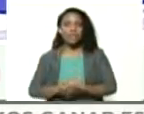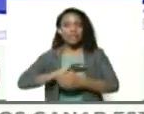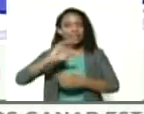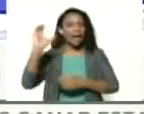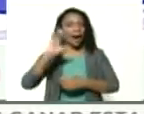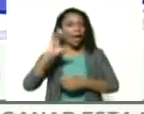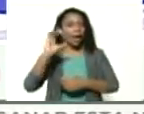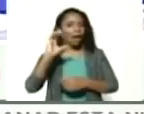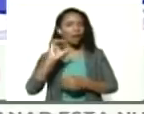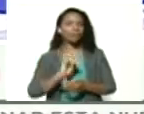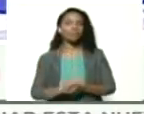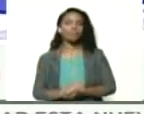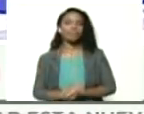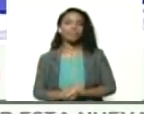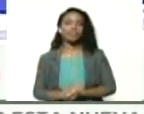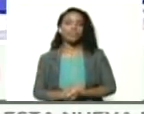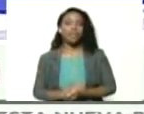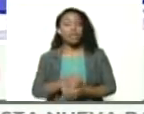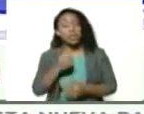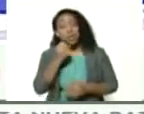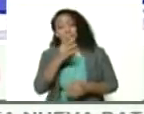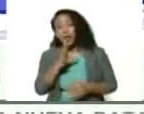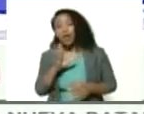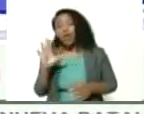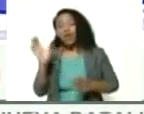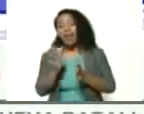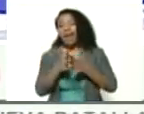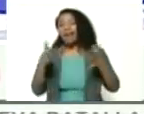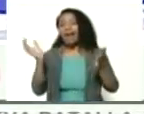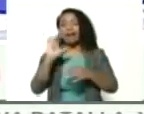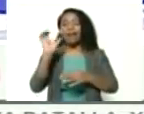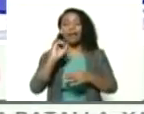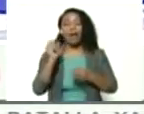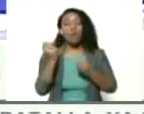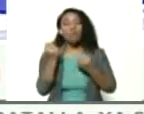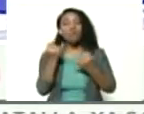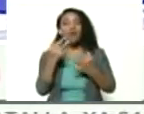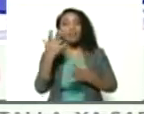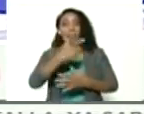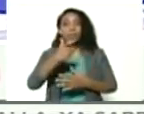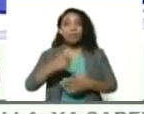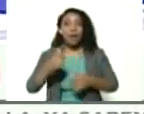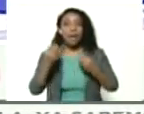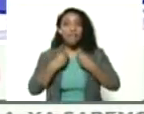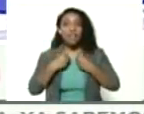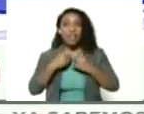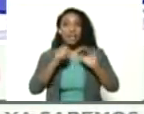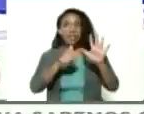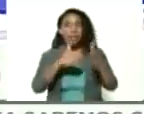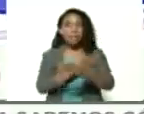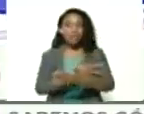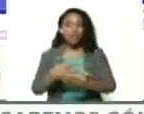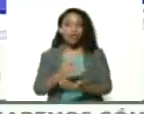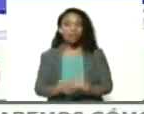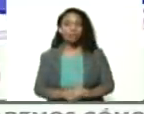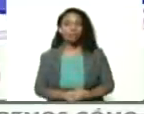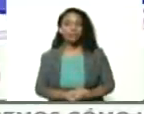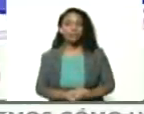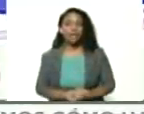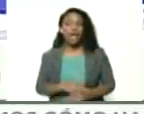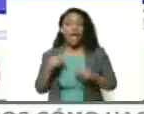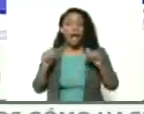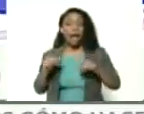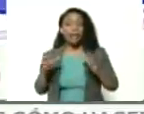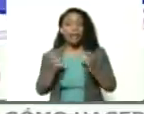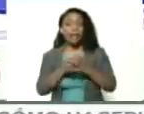Caracas. Donde, bueno, la Gran Caracas, donde cuánta gente vive, 6 millones por lo menos. Este equipo va a